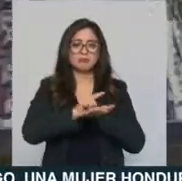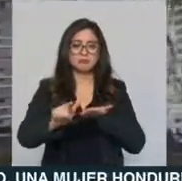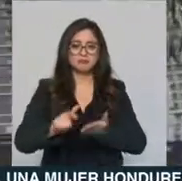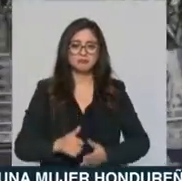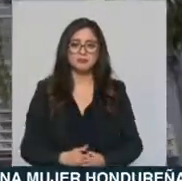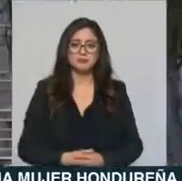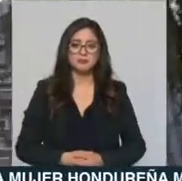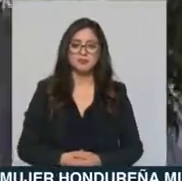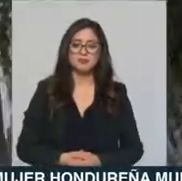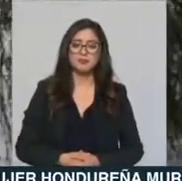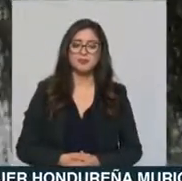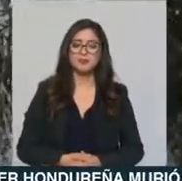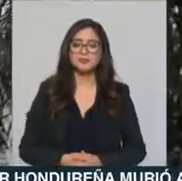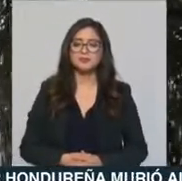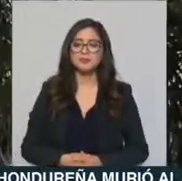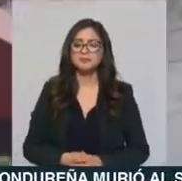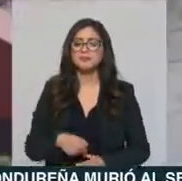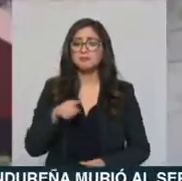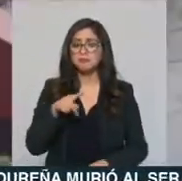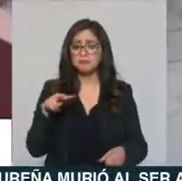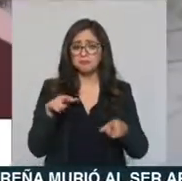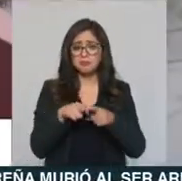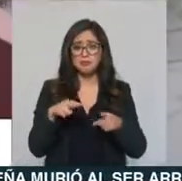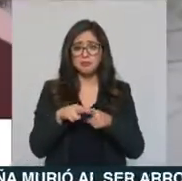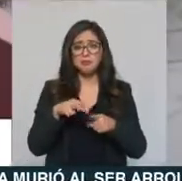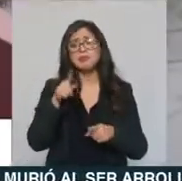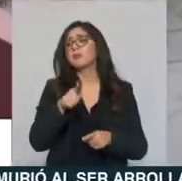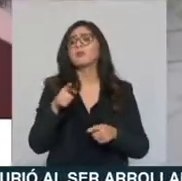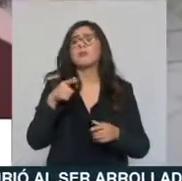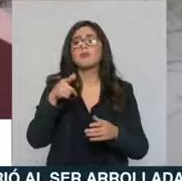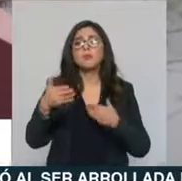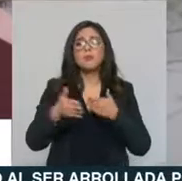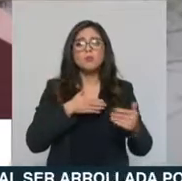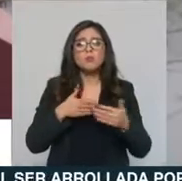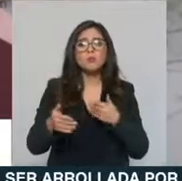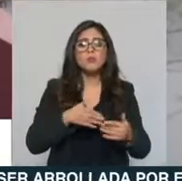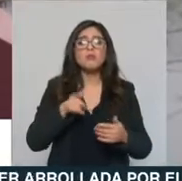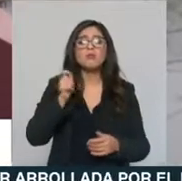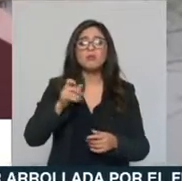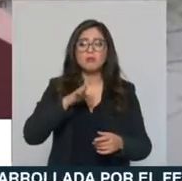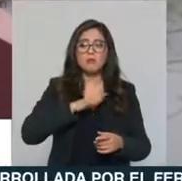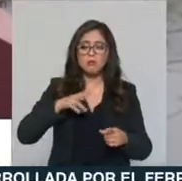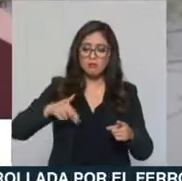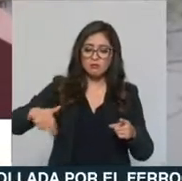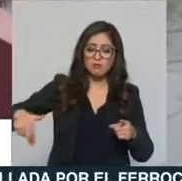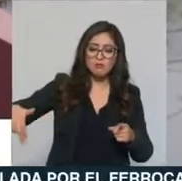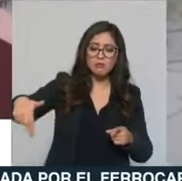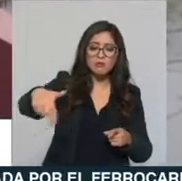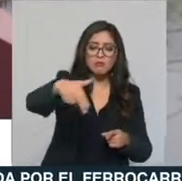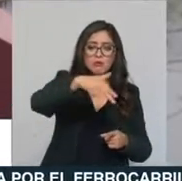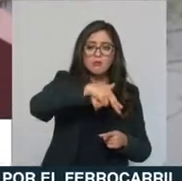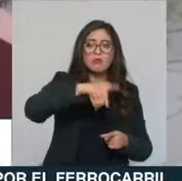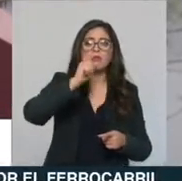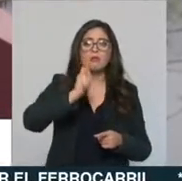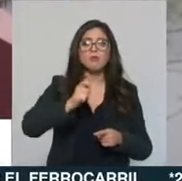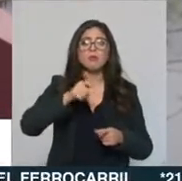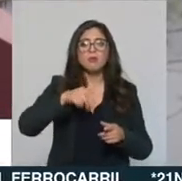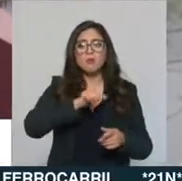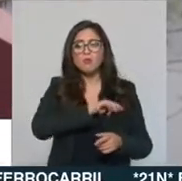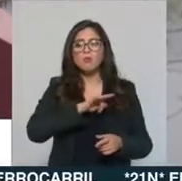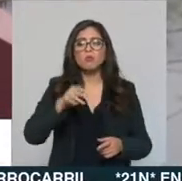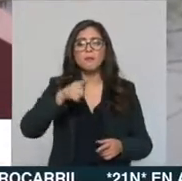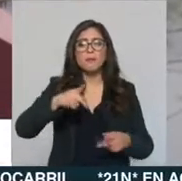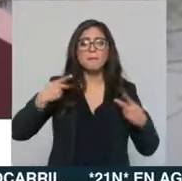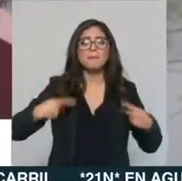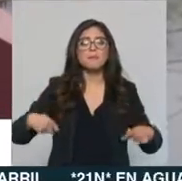Y es un parque metropolitano moderno en el sentido que hay un andador principal que es como una gran rambla por donde la